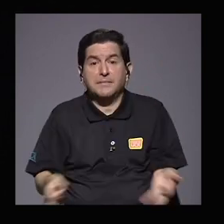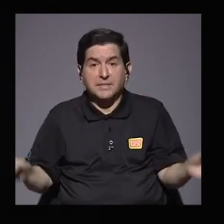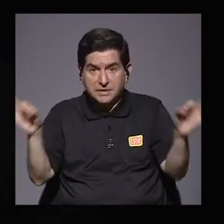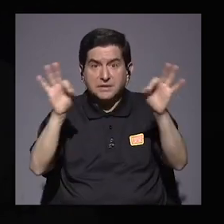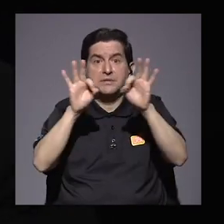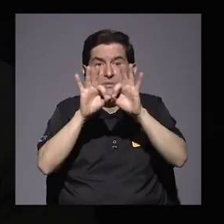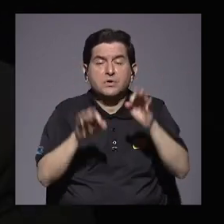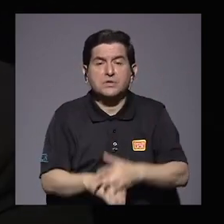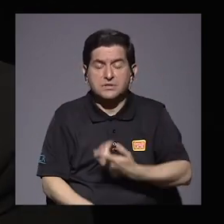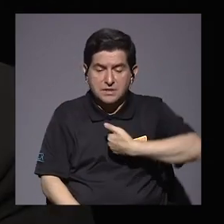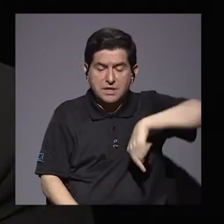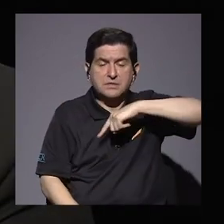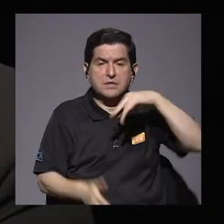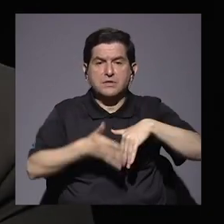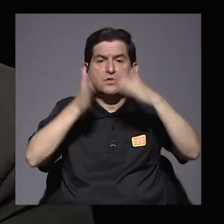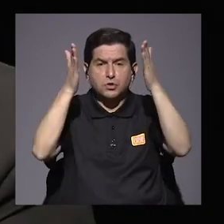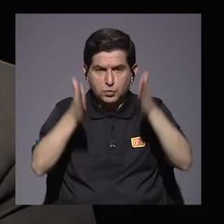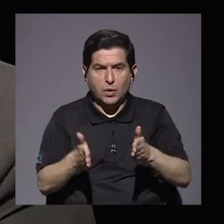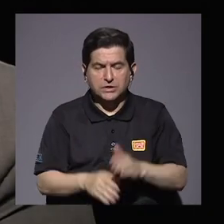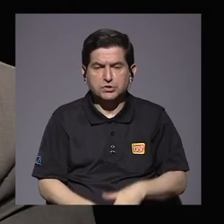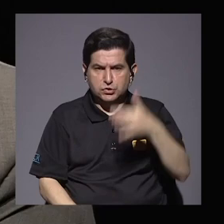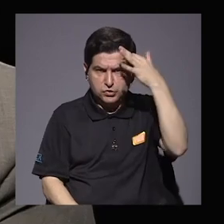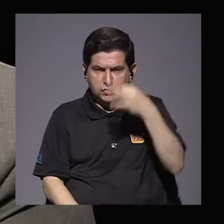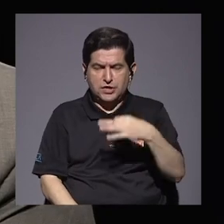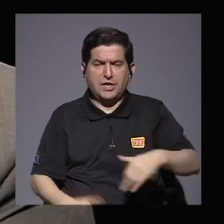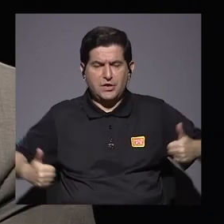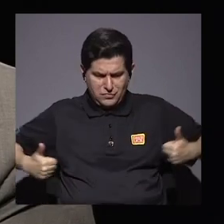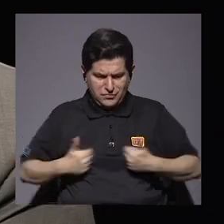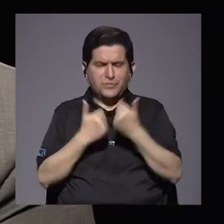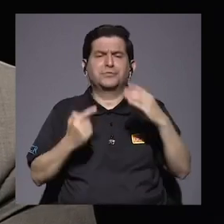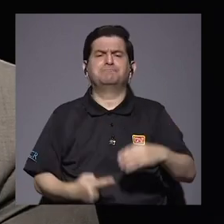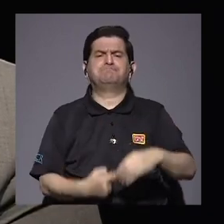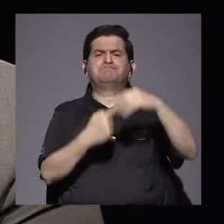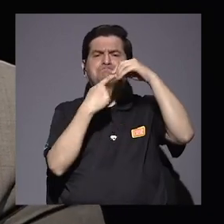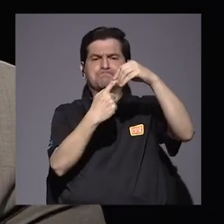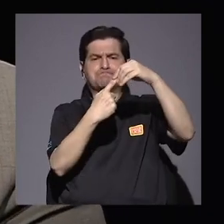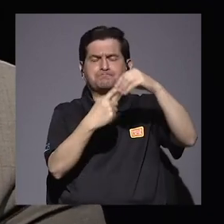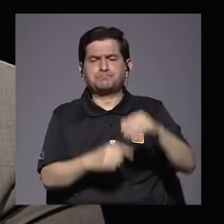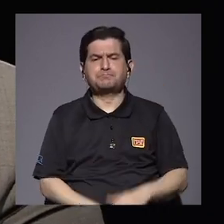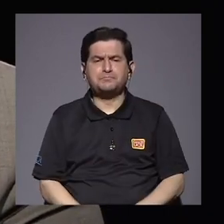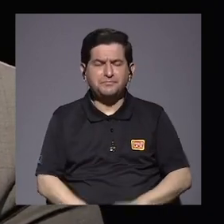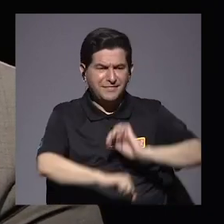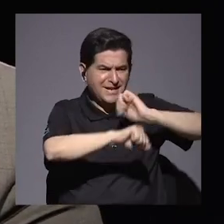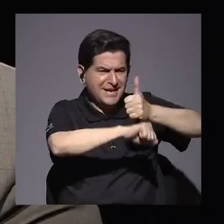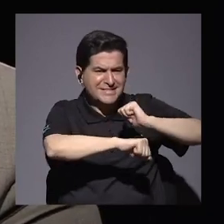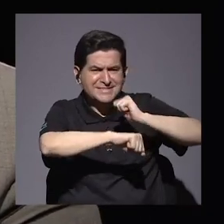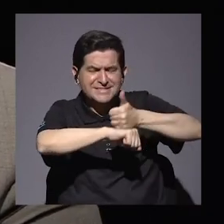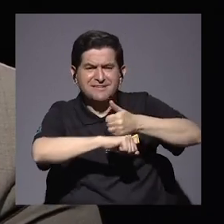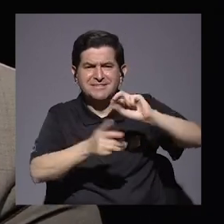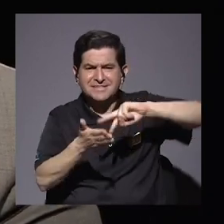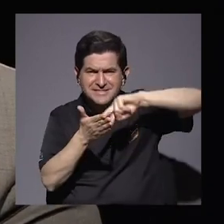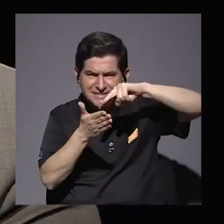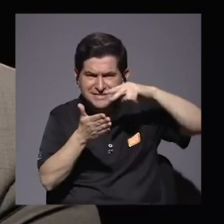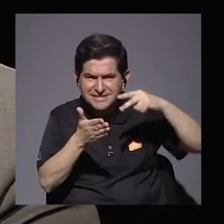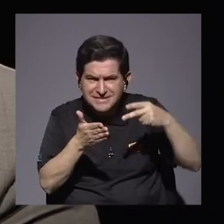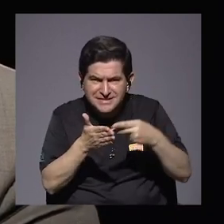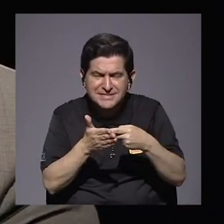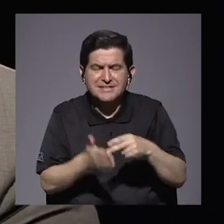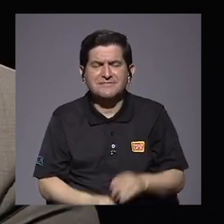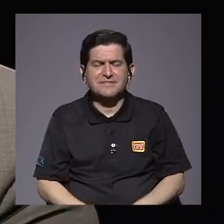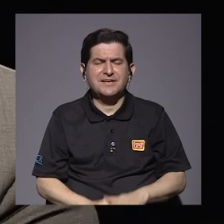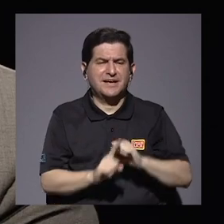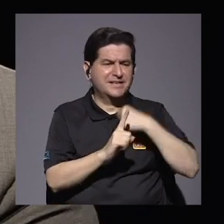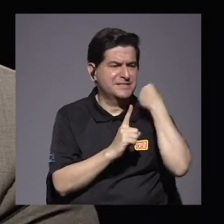importante de nuestro estudiantado. Y creo que el mayor reto es definir las condiciones y establecer